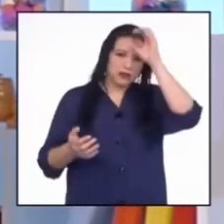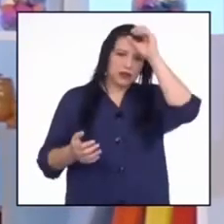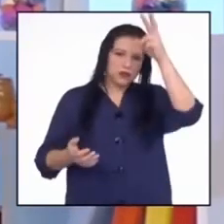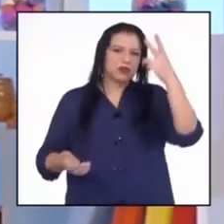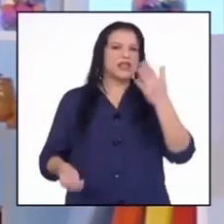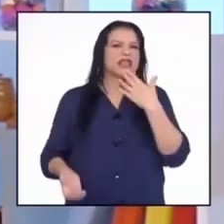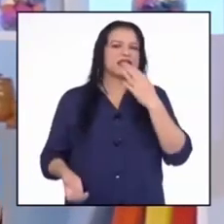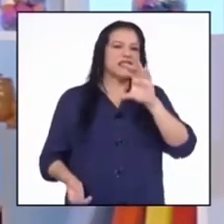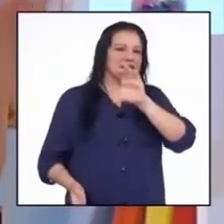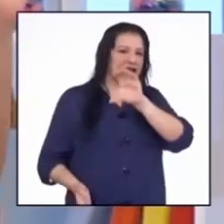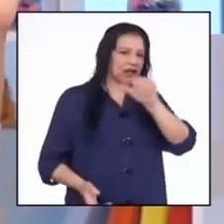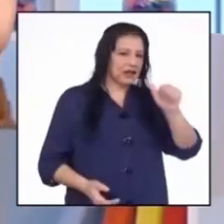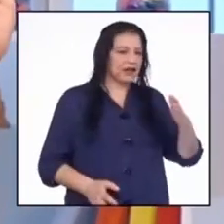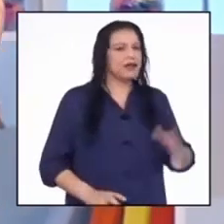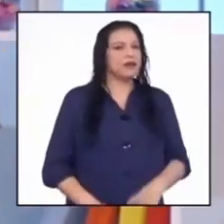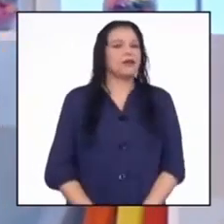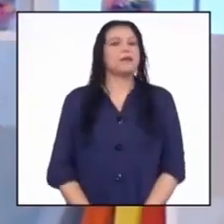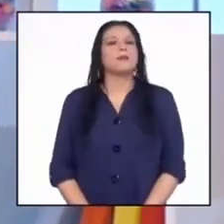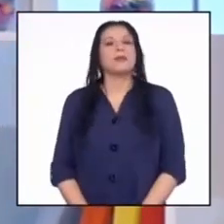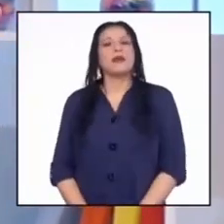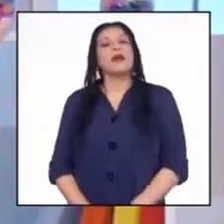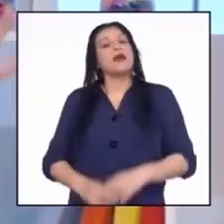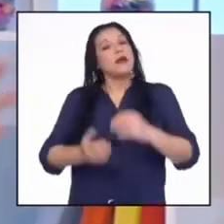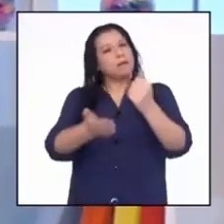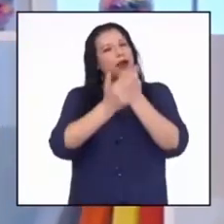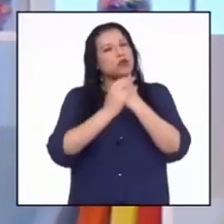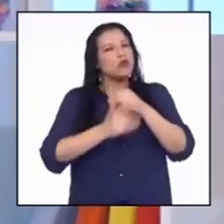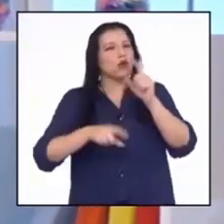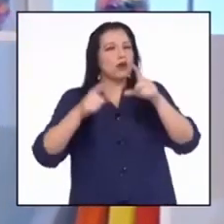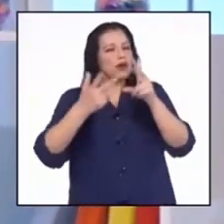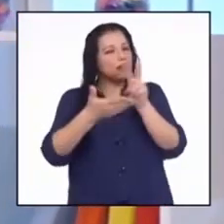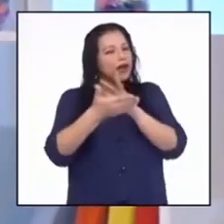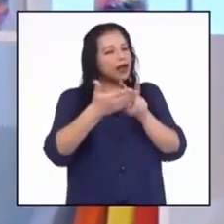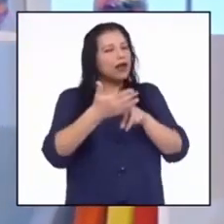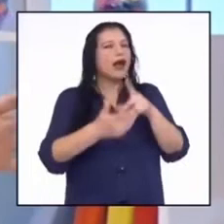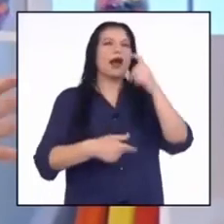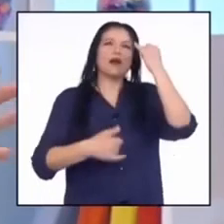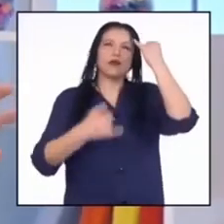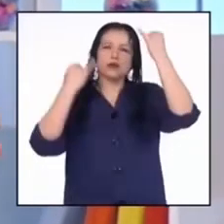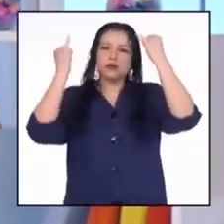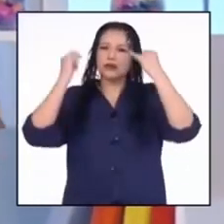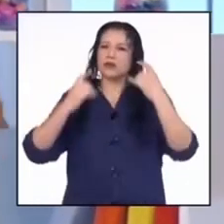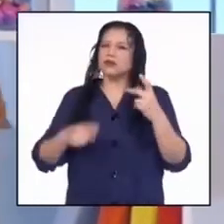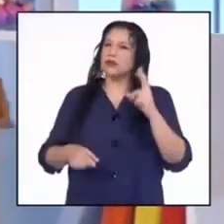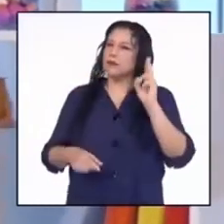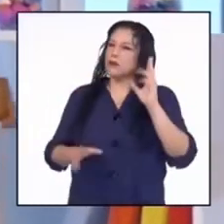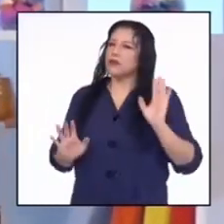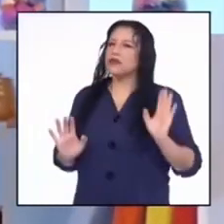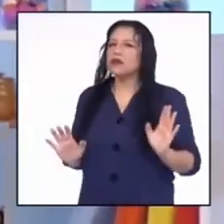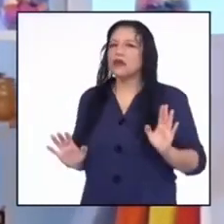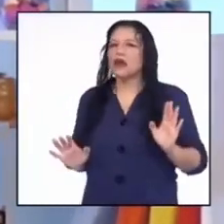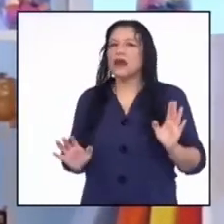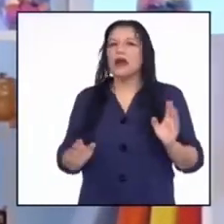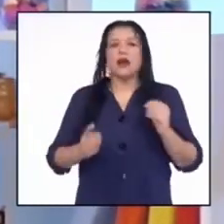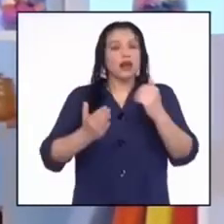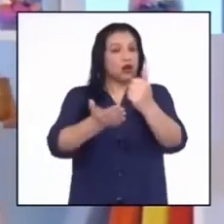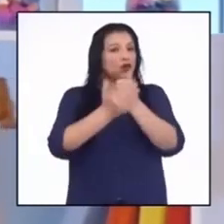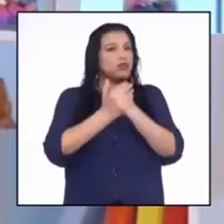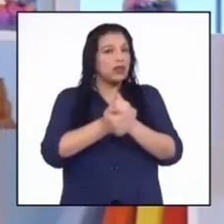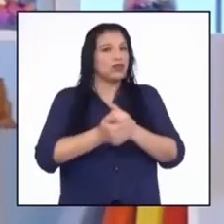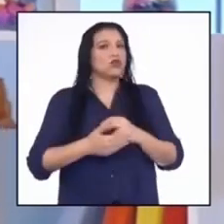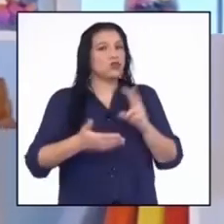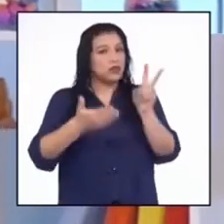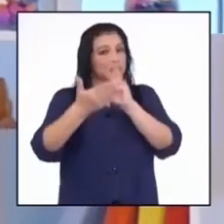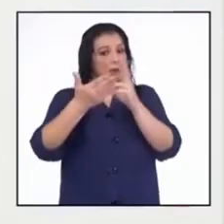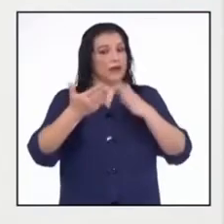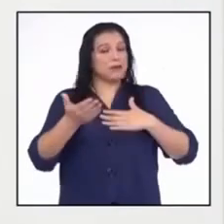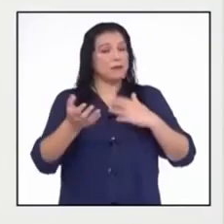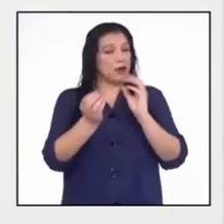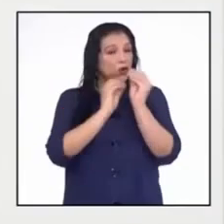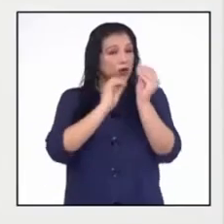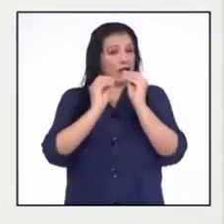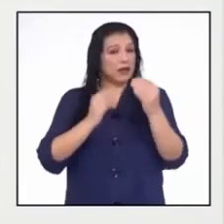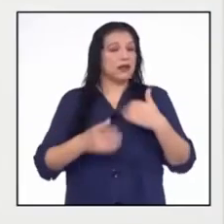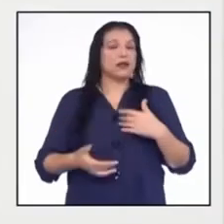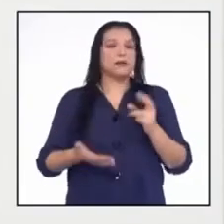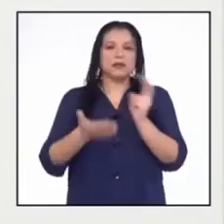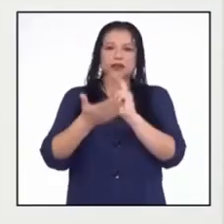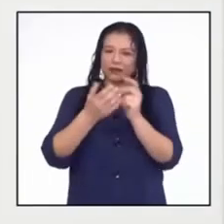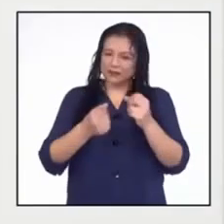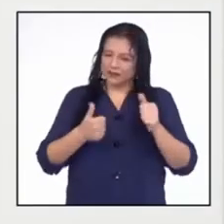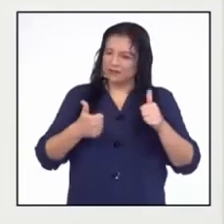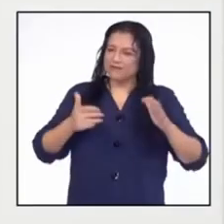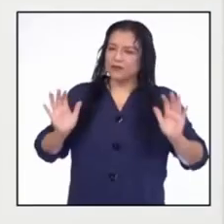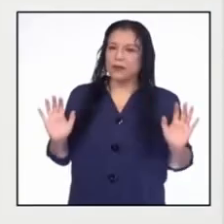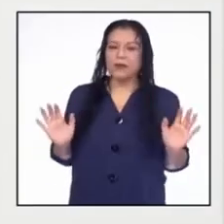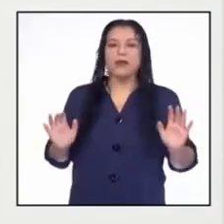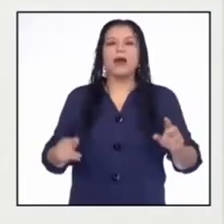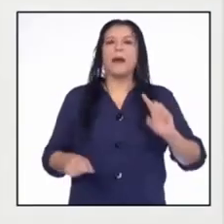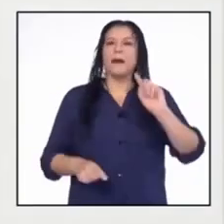César Araníbar. Bueno, me ayudó con algunas ideas. Profesora, entonces, ¿nos ayuda a ver qué debemos corregir? Claro que